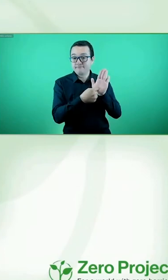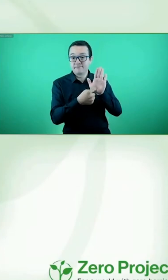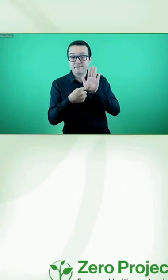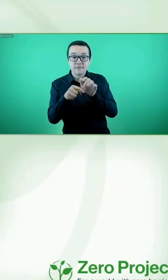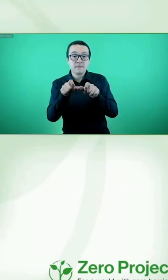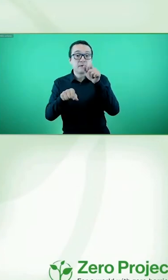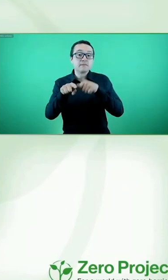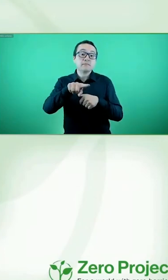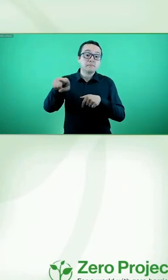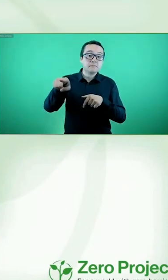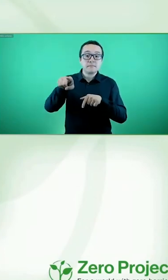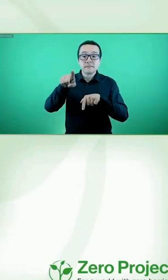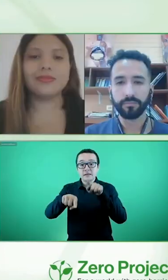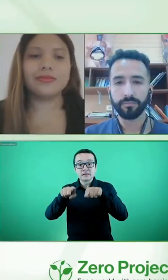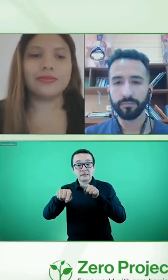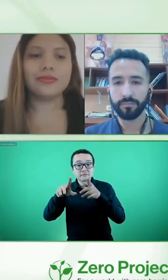enormemente